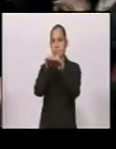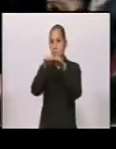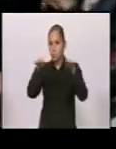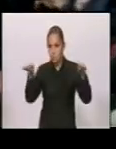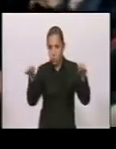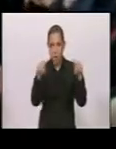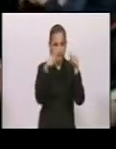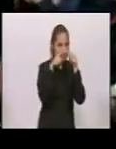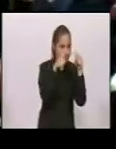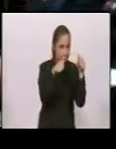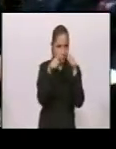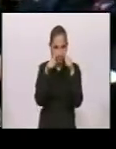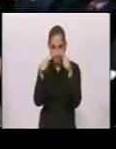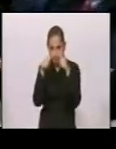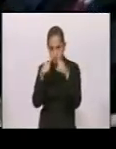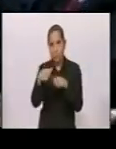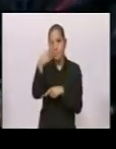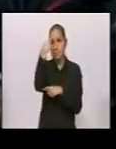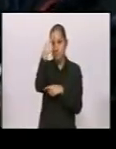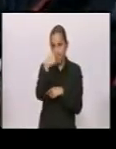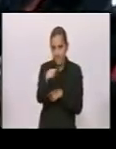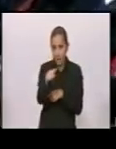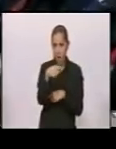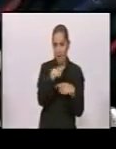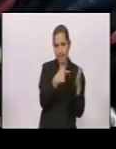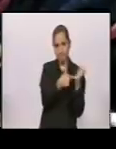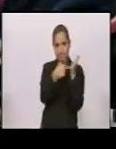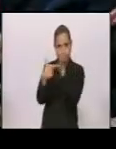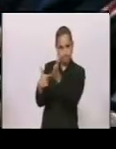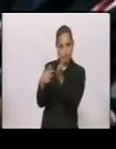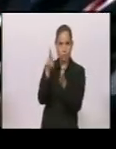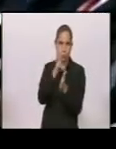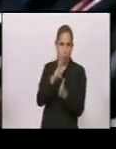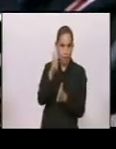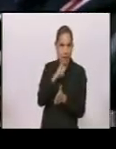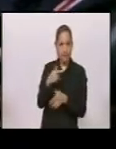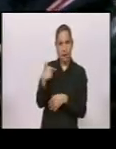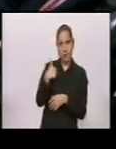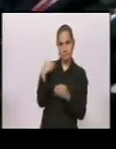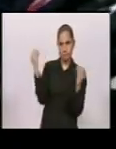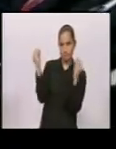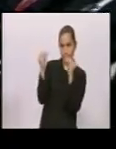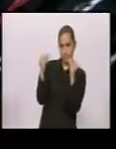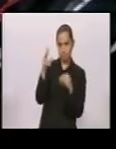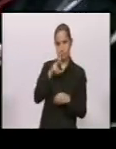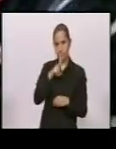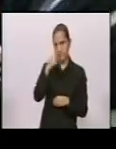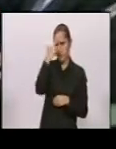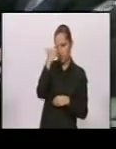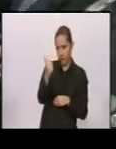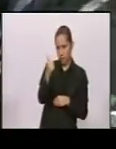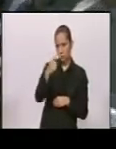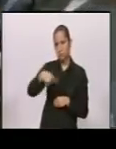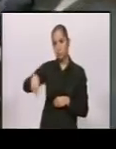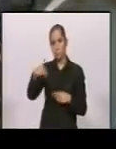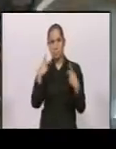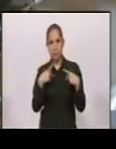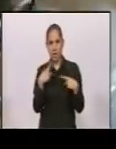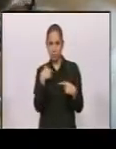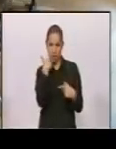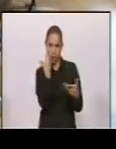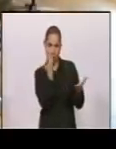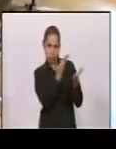legales idóneos para probar, alegar y salvaguardar sus derechos. Para